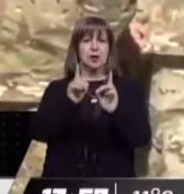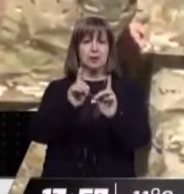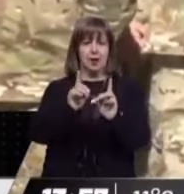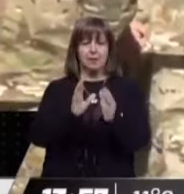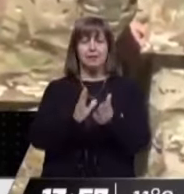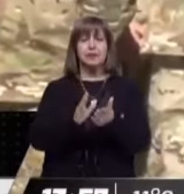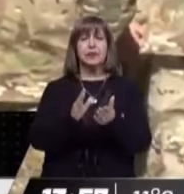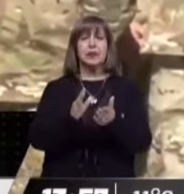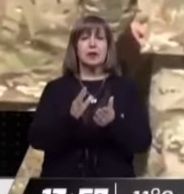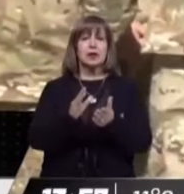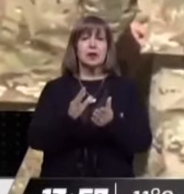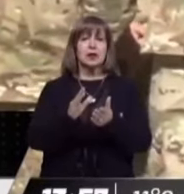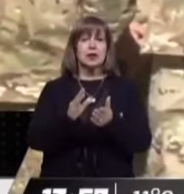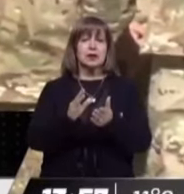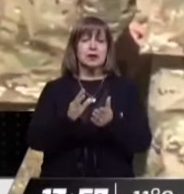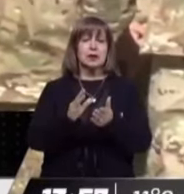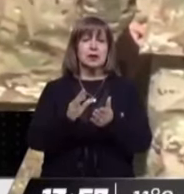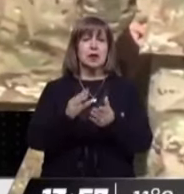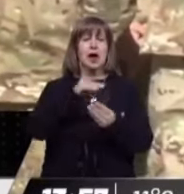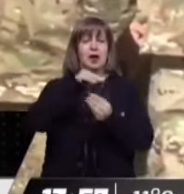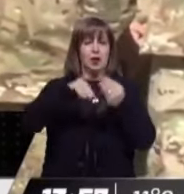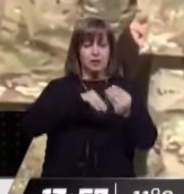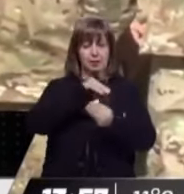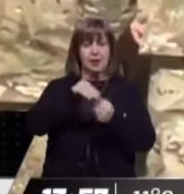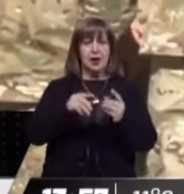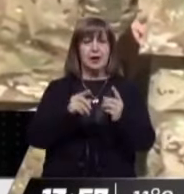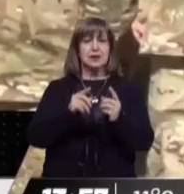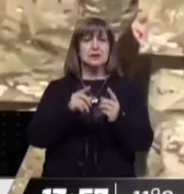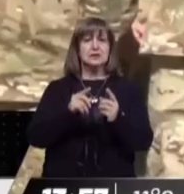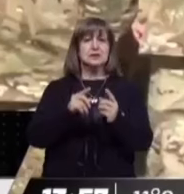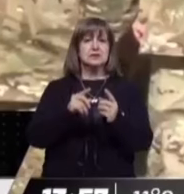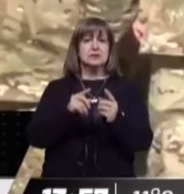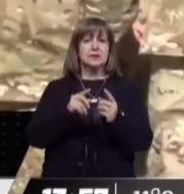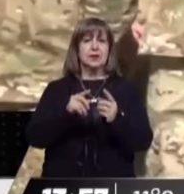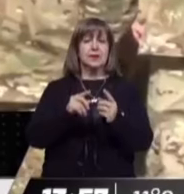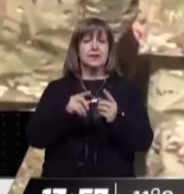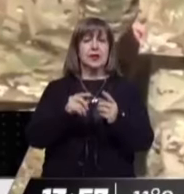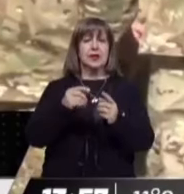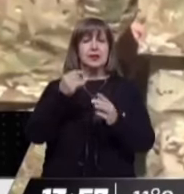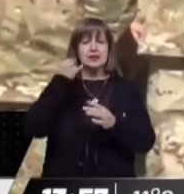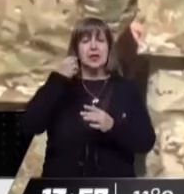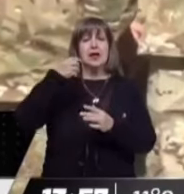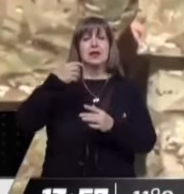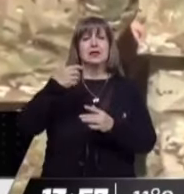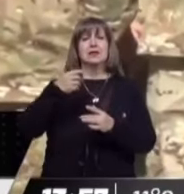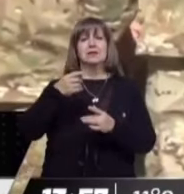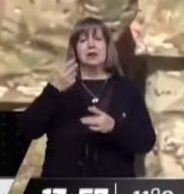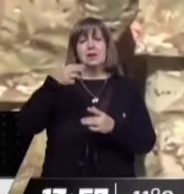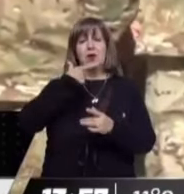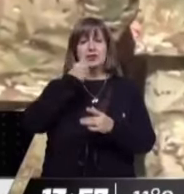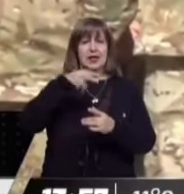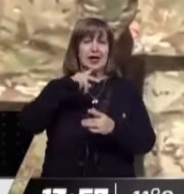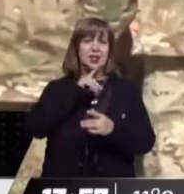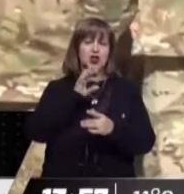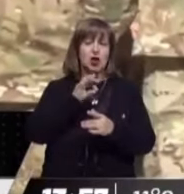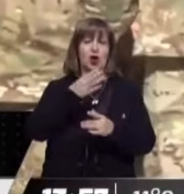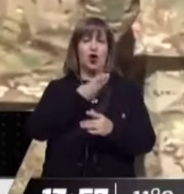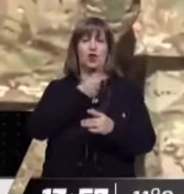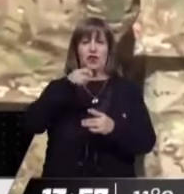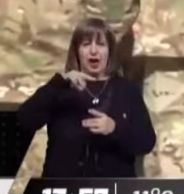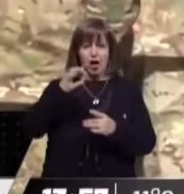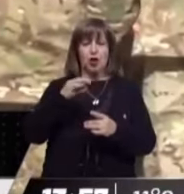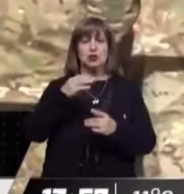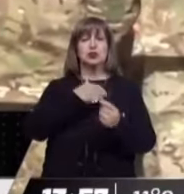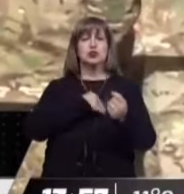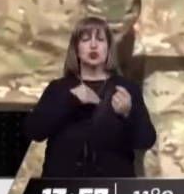dudas, a los familiares del sargento Franco Maizales, a su papá Mario, a